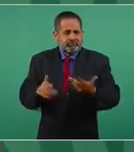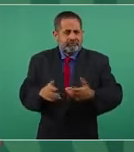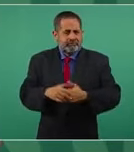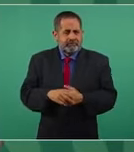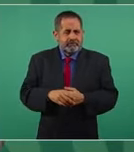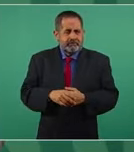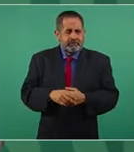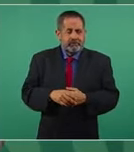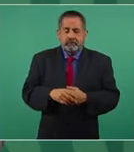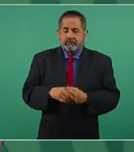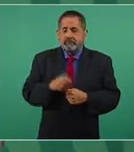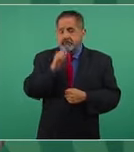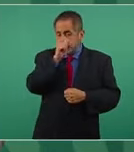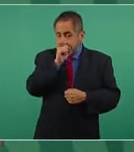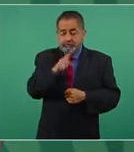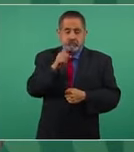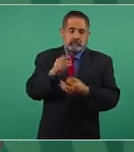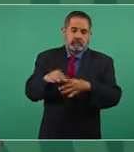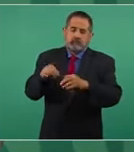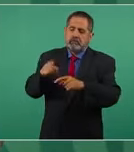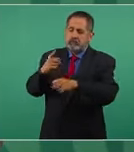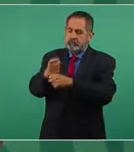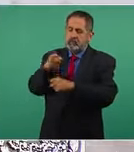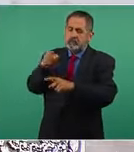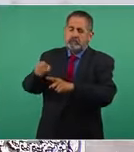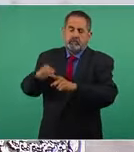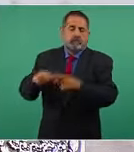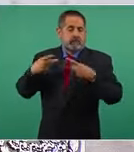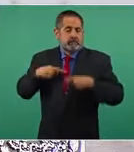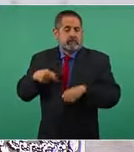que se le diera preferencia a la gente humilde, a la gente pobre,